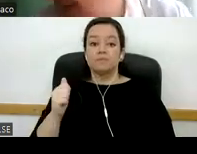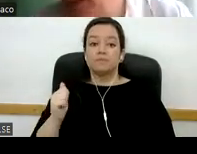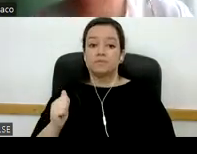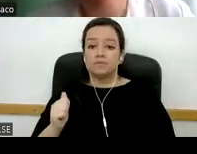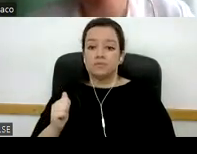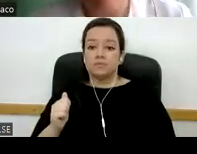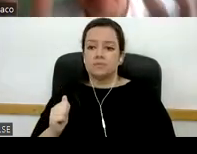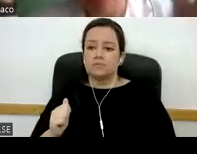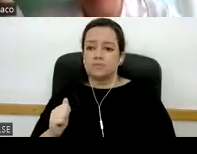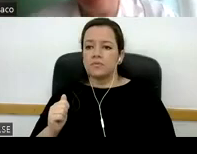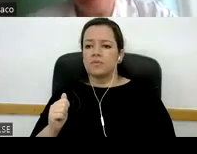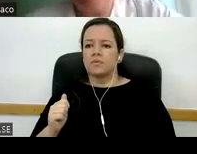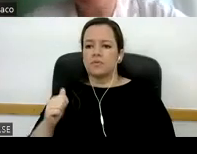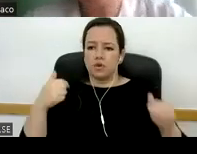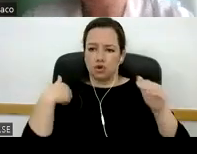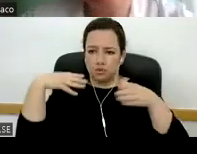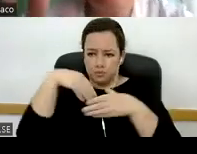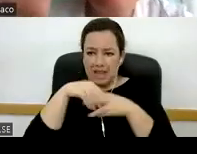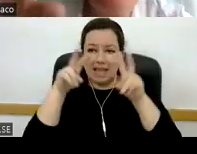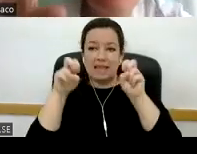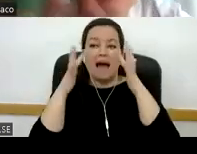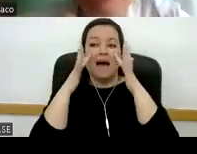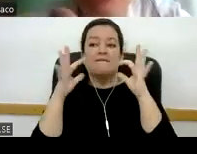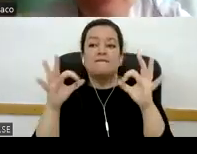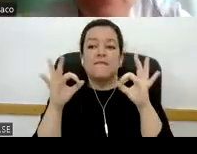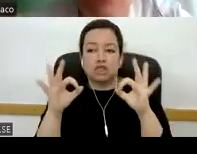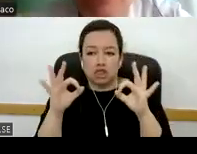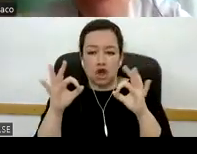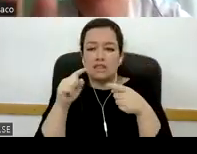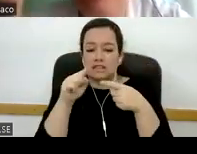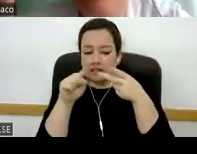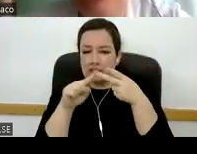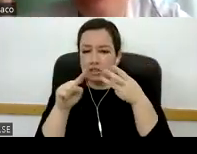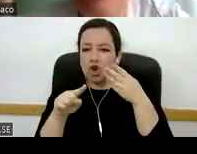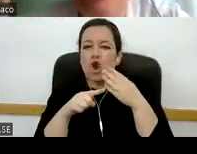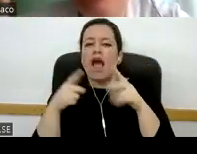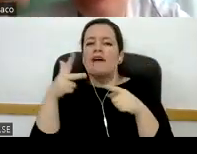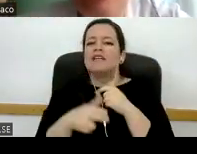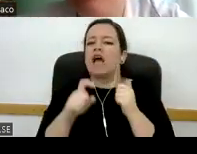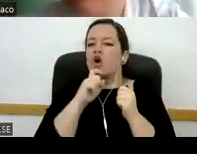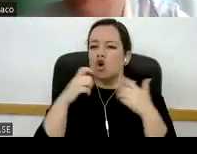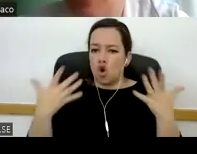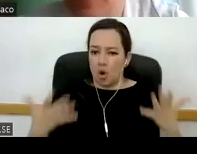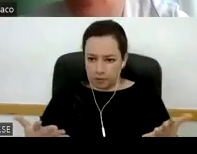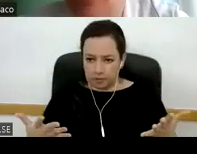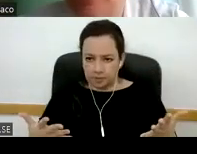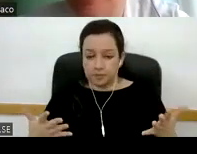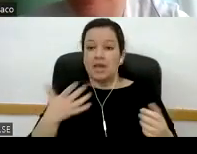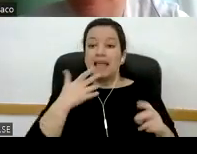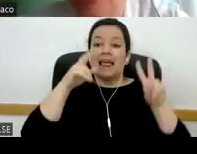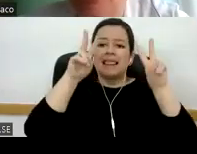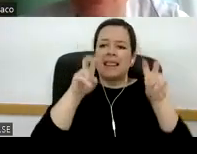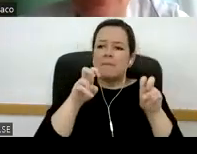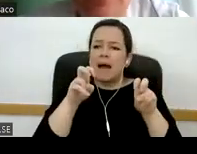Creo que para acabar, dentro de los factores de riesgo cardiovascular, tenemos una serie de factores de riesgo cardiovascular que no tienen relación ni